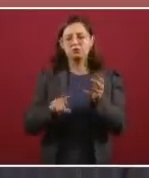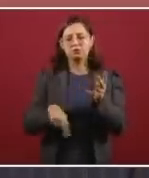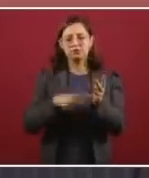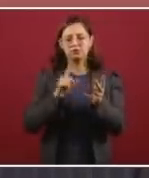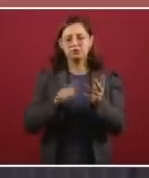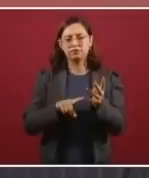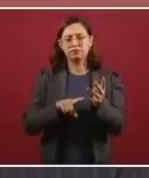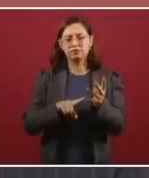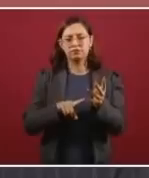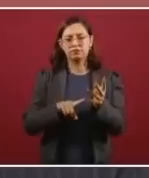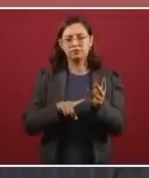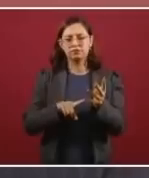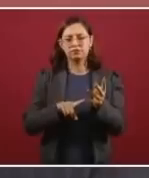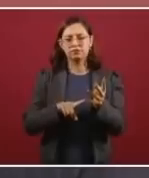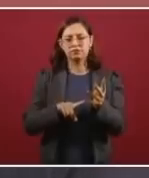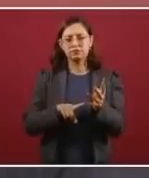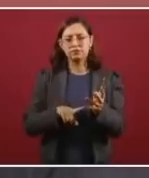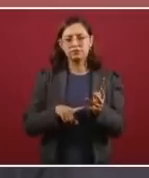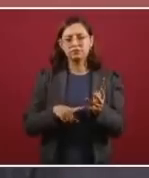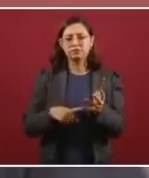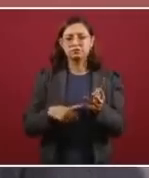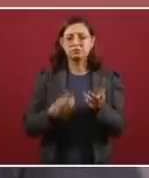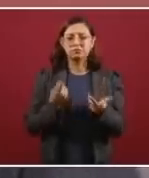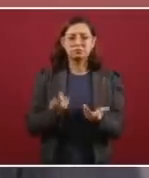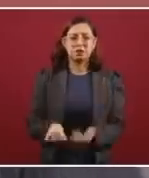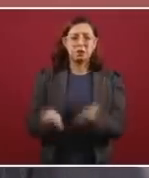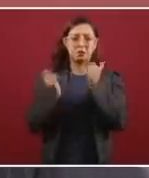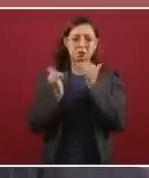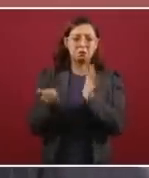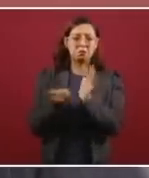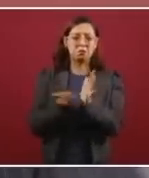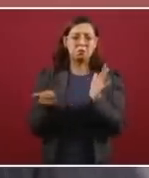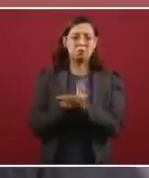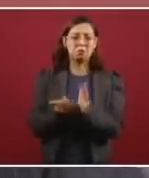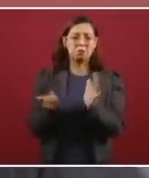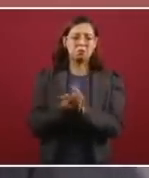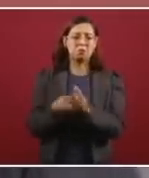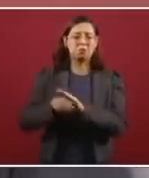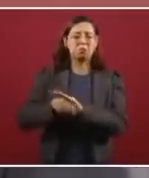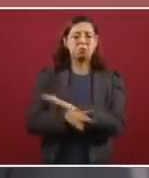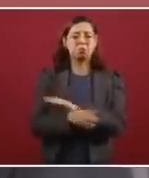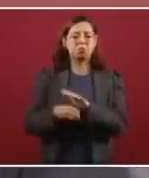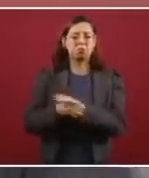No era delito grave la defraudación fiscal.